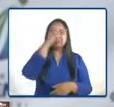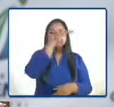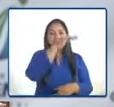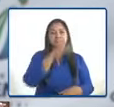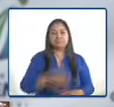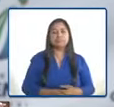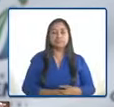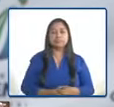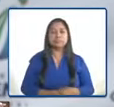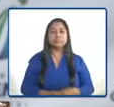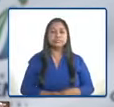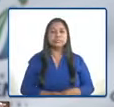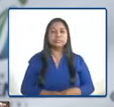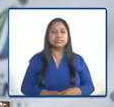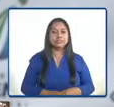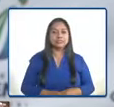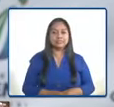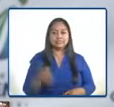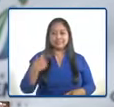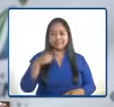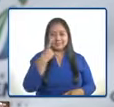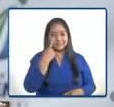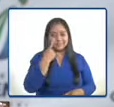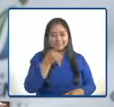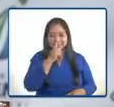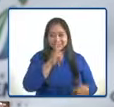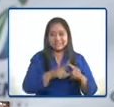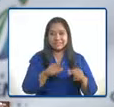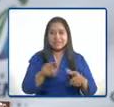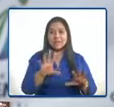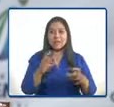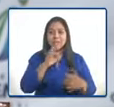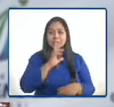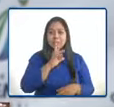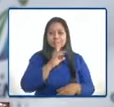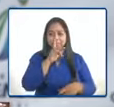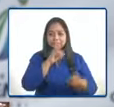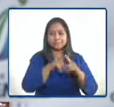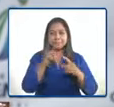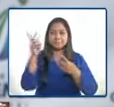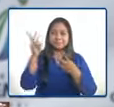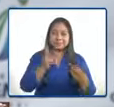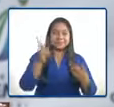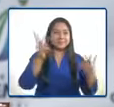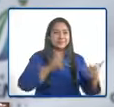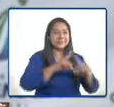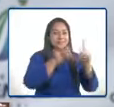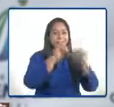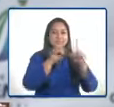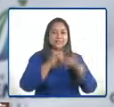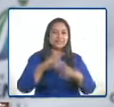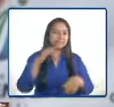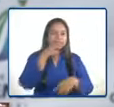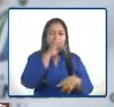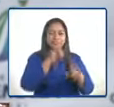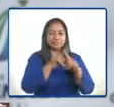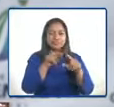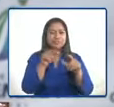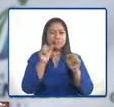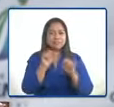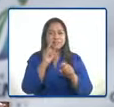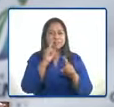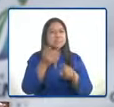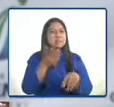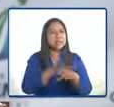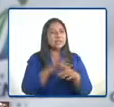y estamos realmente viendo el resultado también de la venida de diferentes aerolíneas, donde también hay más